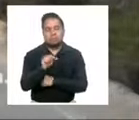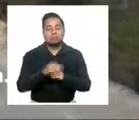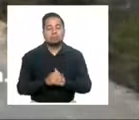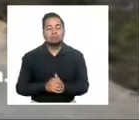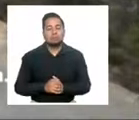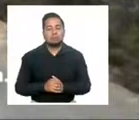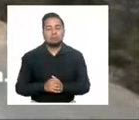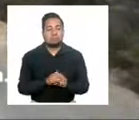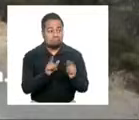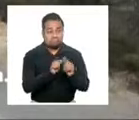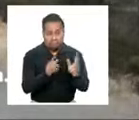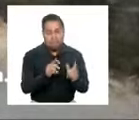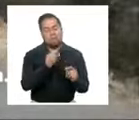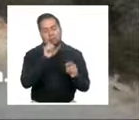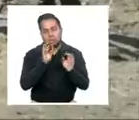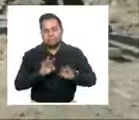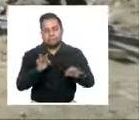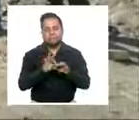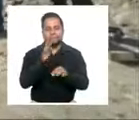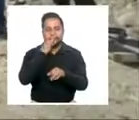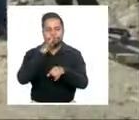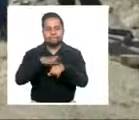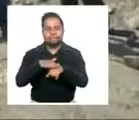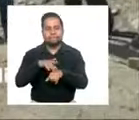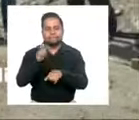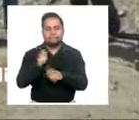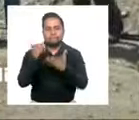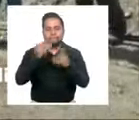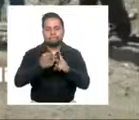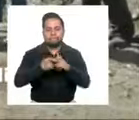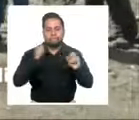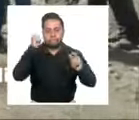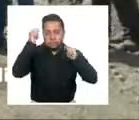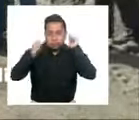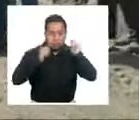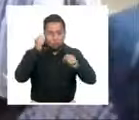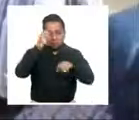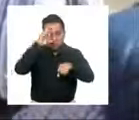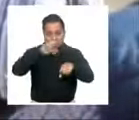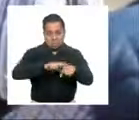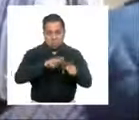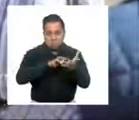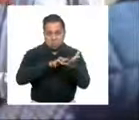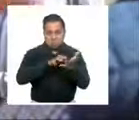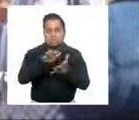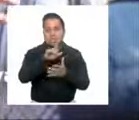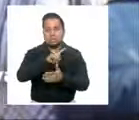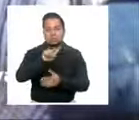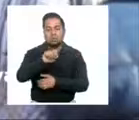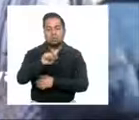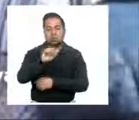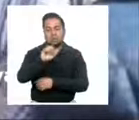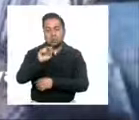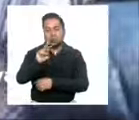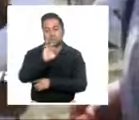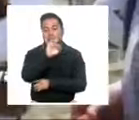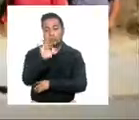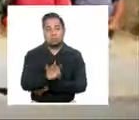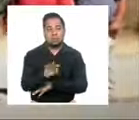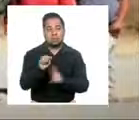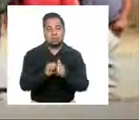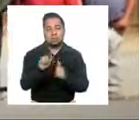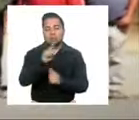no solamente eso, es importante mencionar que la llegada de turistas extranjeros incrementó un 100.02%,